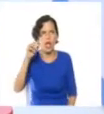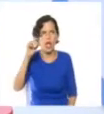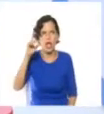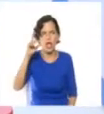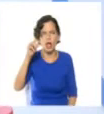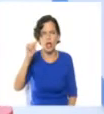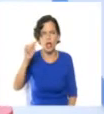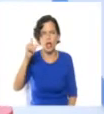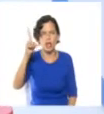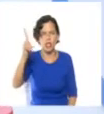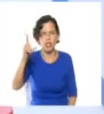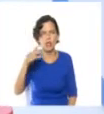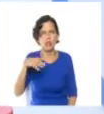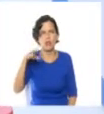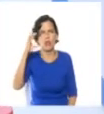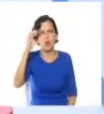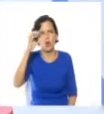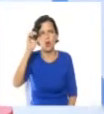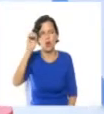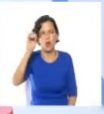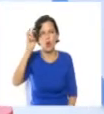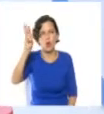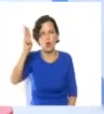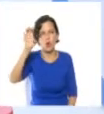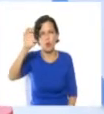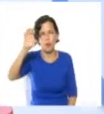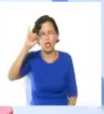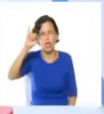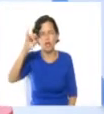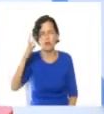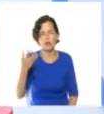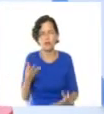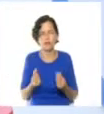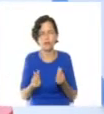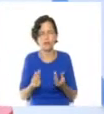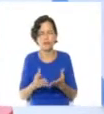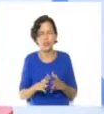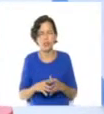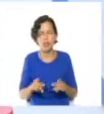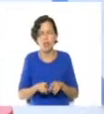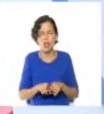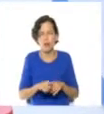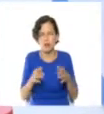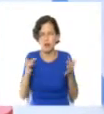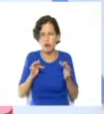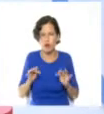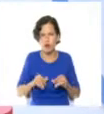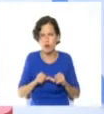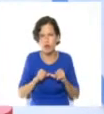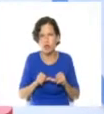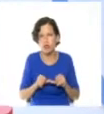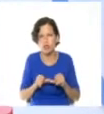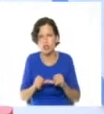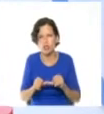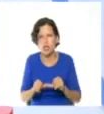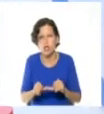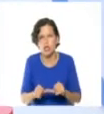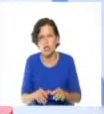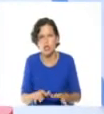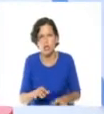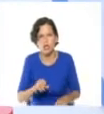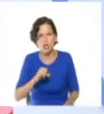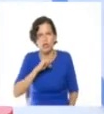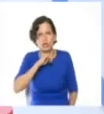el ME, URD, entre otros. De la misma forma, continuamos en esta